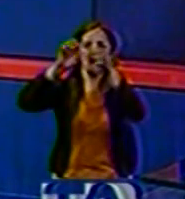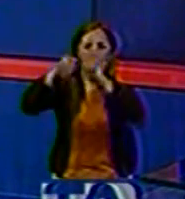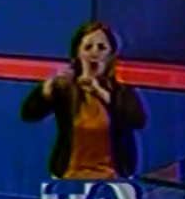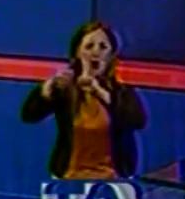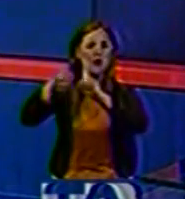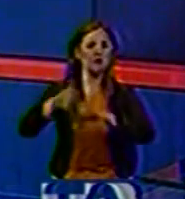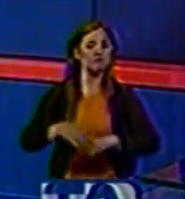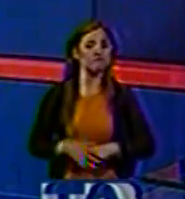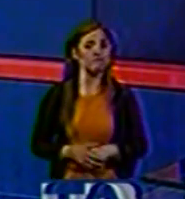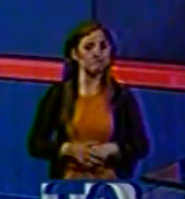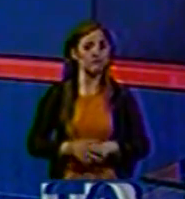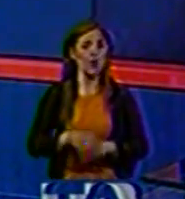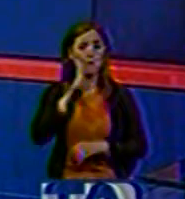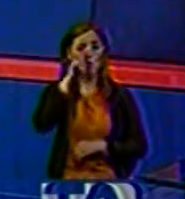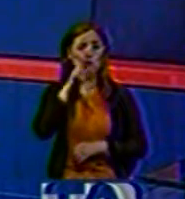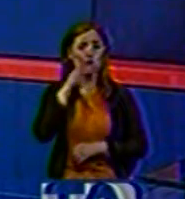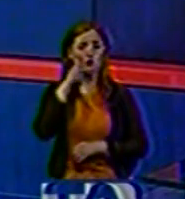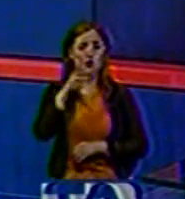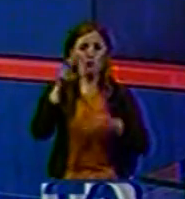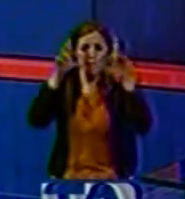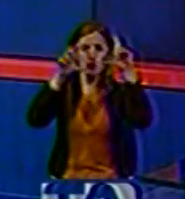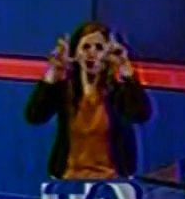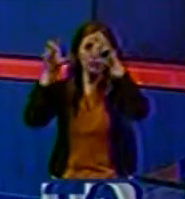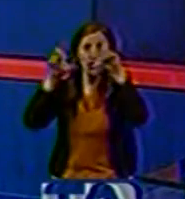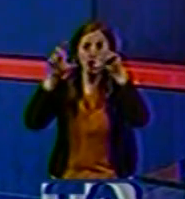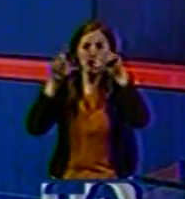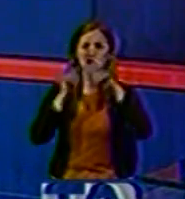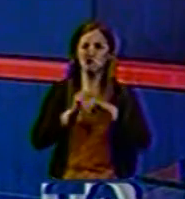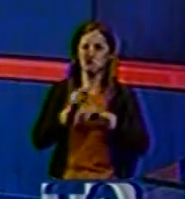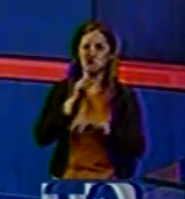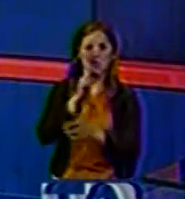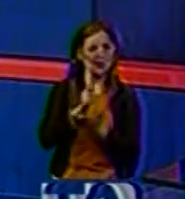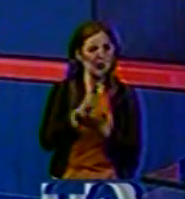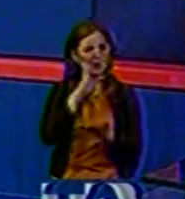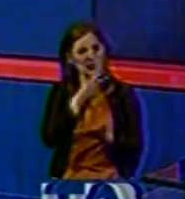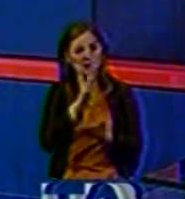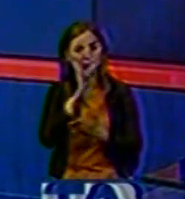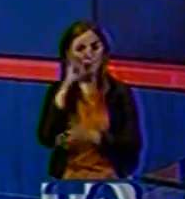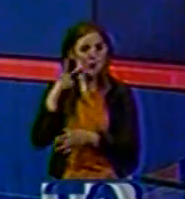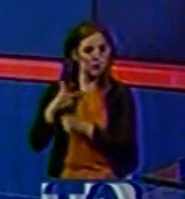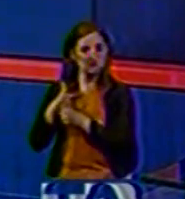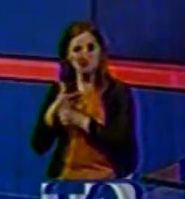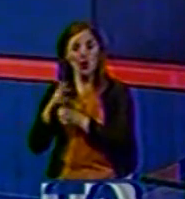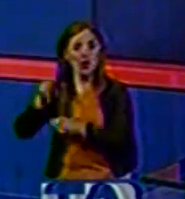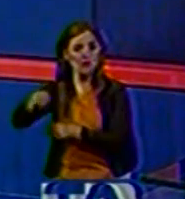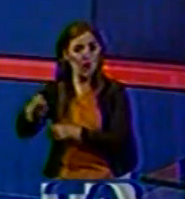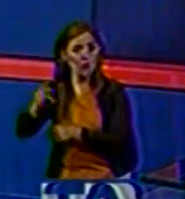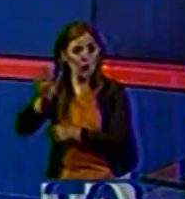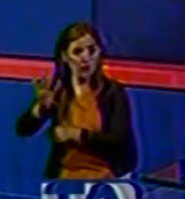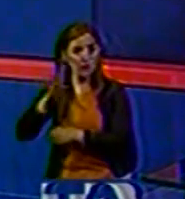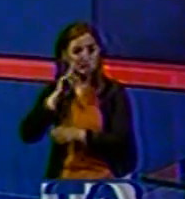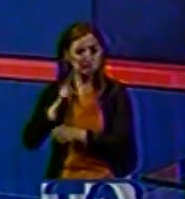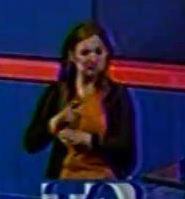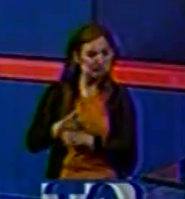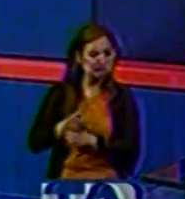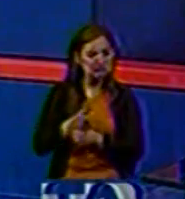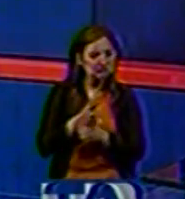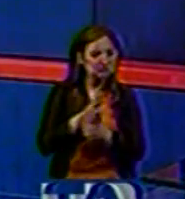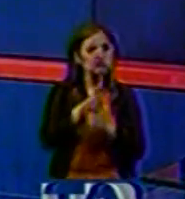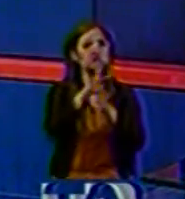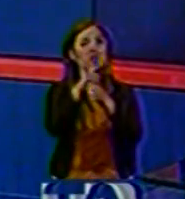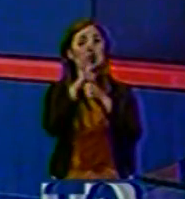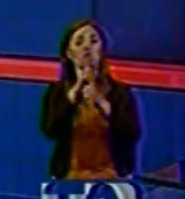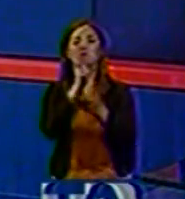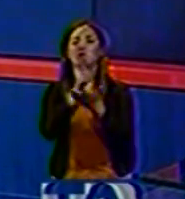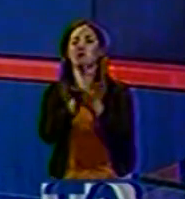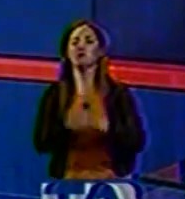empleado público dan cuenta de lo ocurrido y que lo constatamos con nuestra cámara. Miles de personas diariamente ocupan el inmenso edificio y están